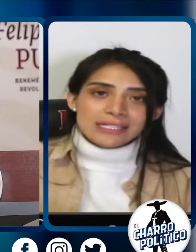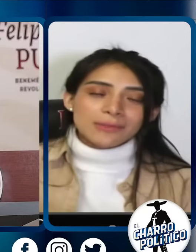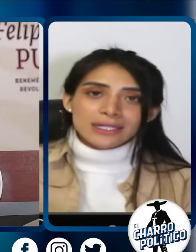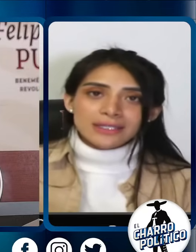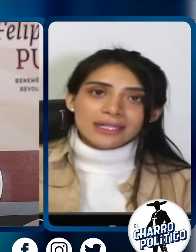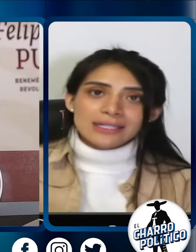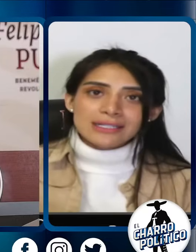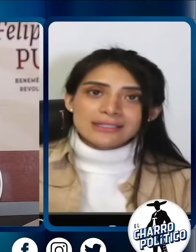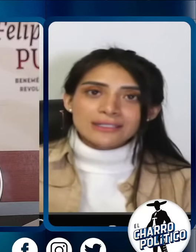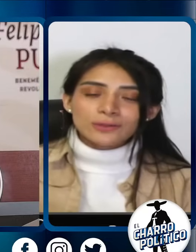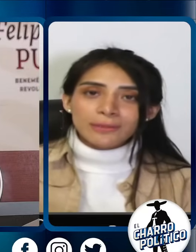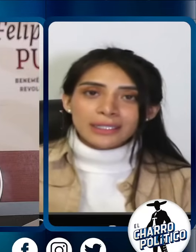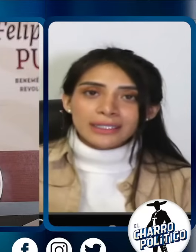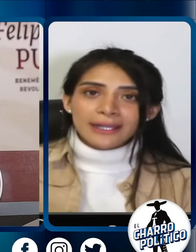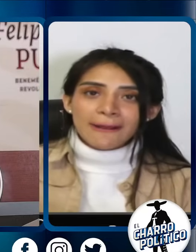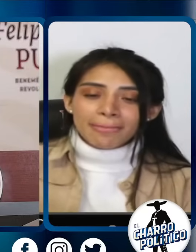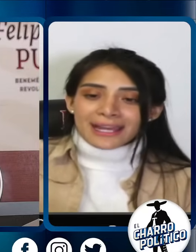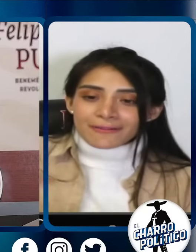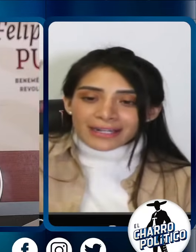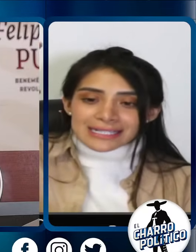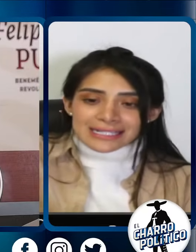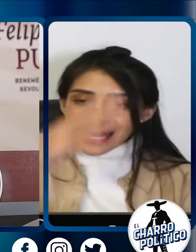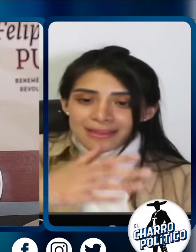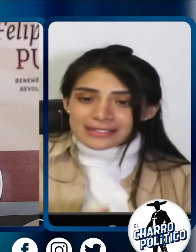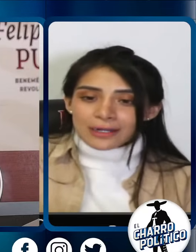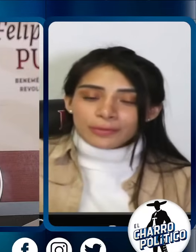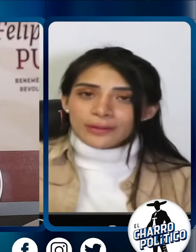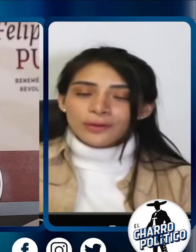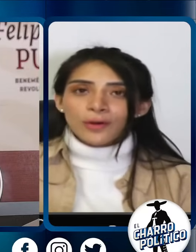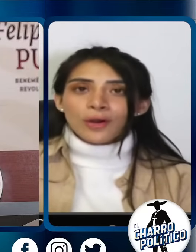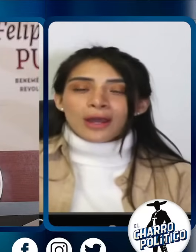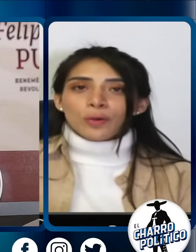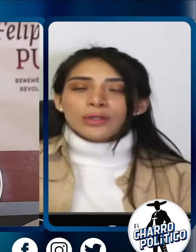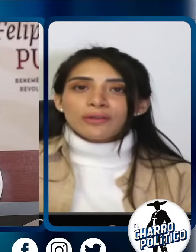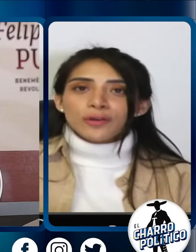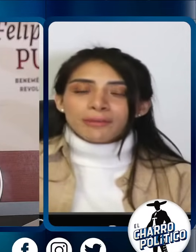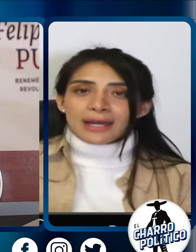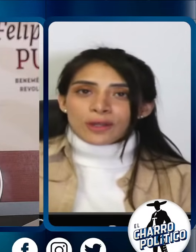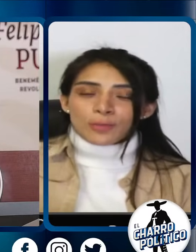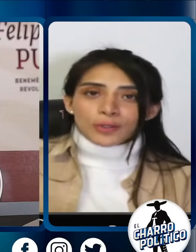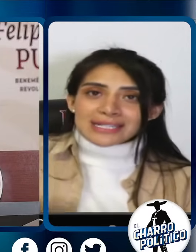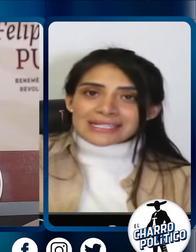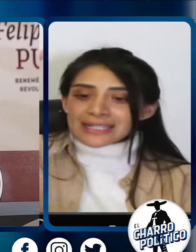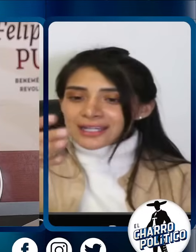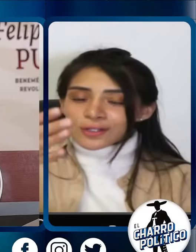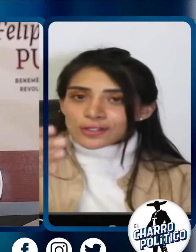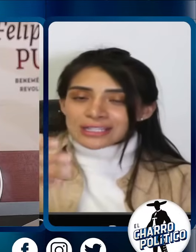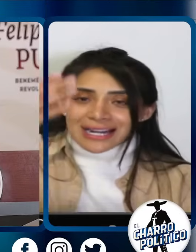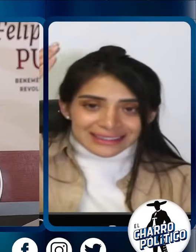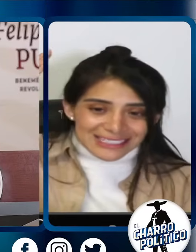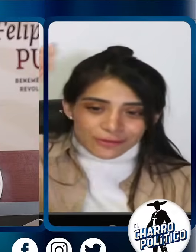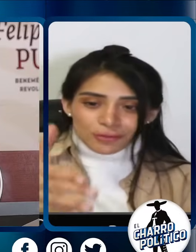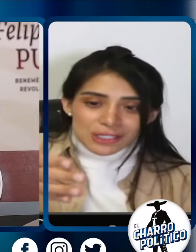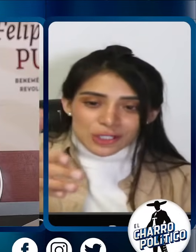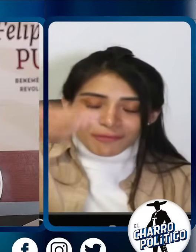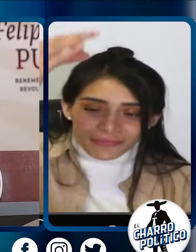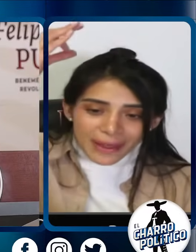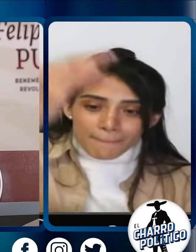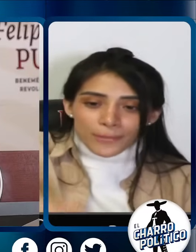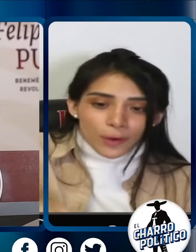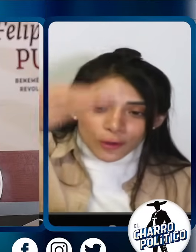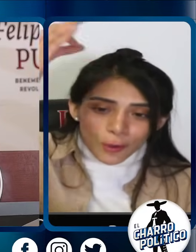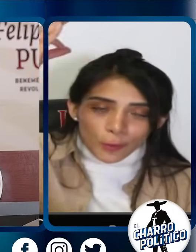Estrenamos bases militares en Centroamérica. Felicidades al pueblo uniformado, porque sin ellos la